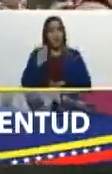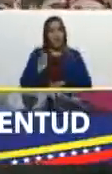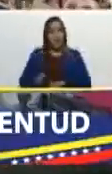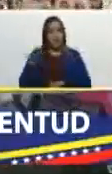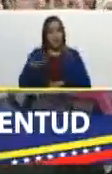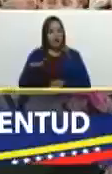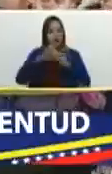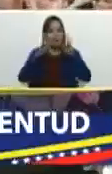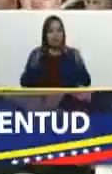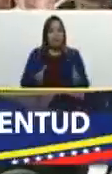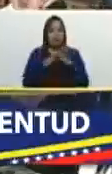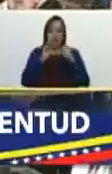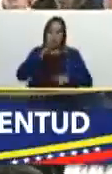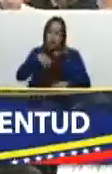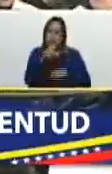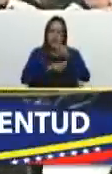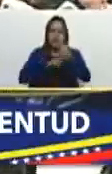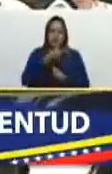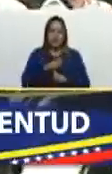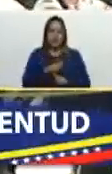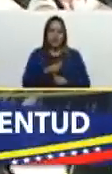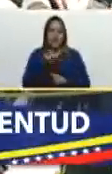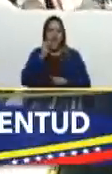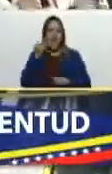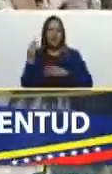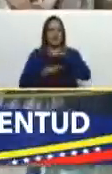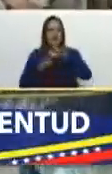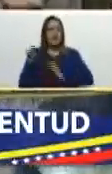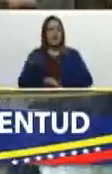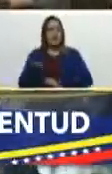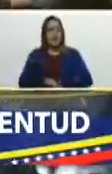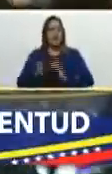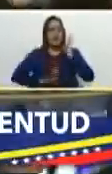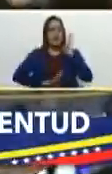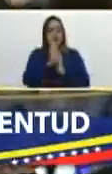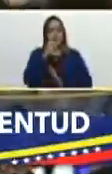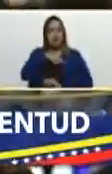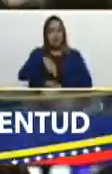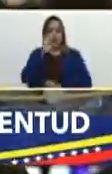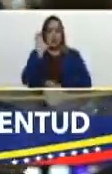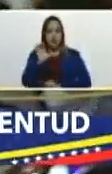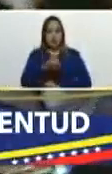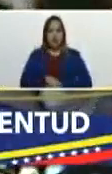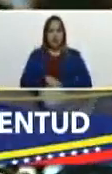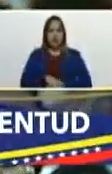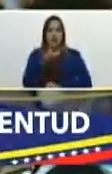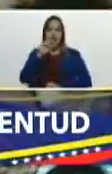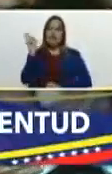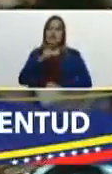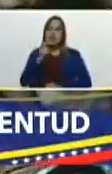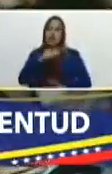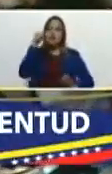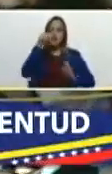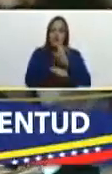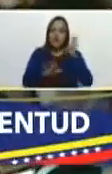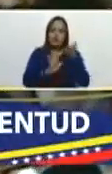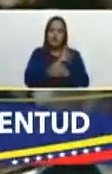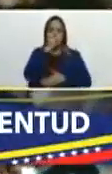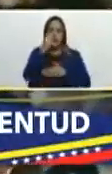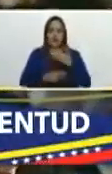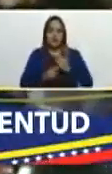que todos los pudimos conformar. Y que es fundamental, presidente, para el desarrollo de la nación, es necesario profundizar en la